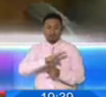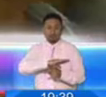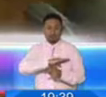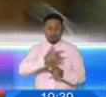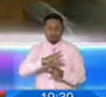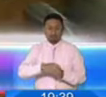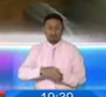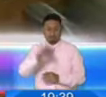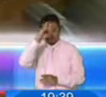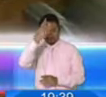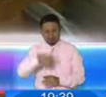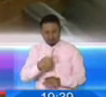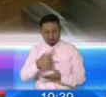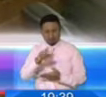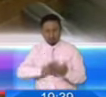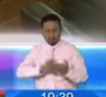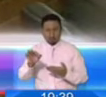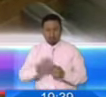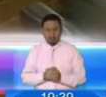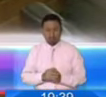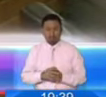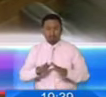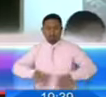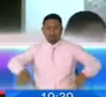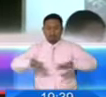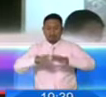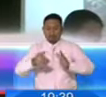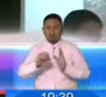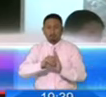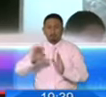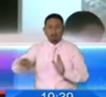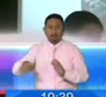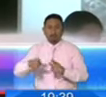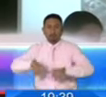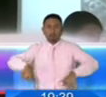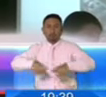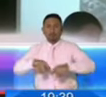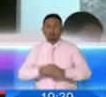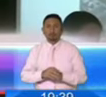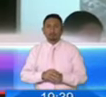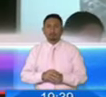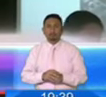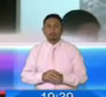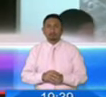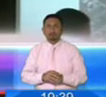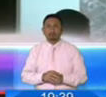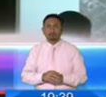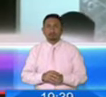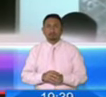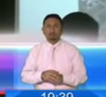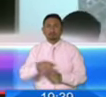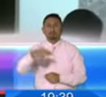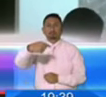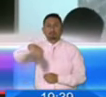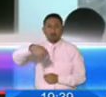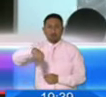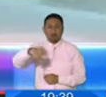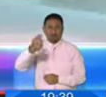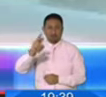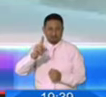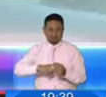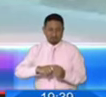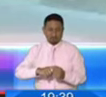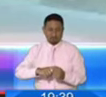la resolución que permite realizar la donación de un predio ubicado en el sector de San Francisco de Huarcay, parroquia Quitumbe, al sur de Quito,